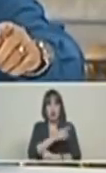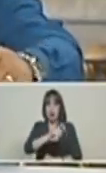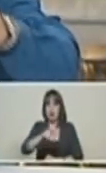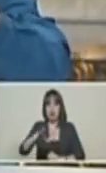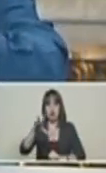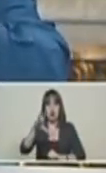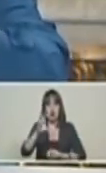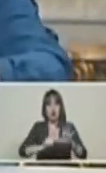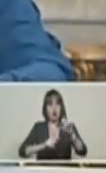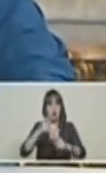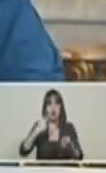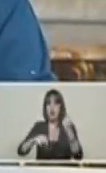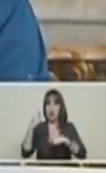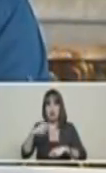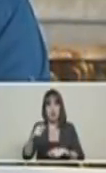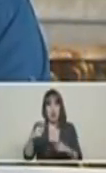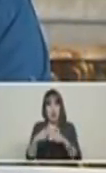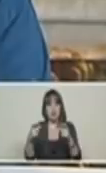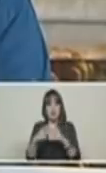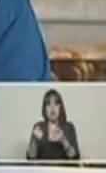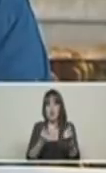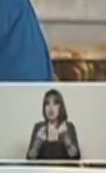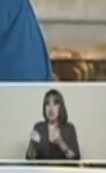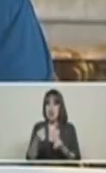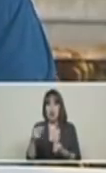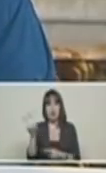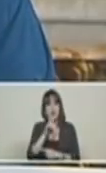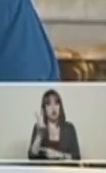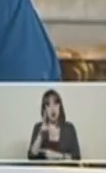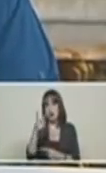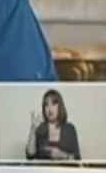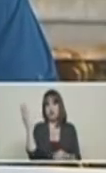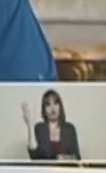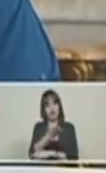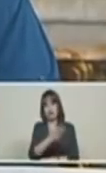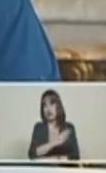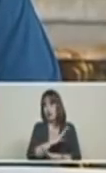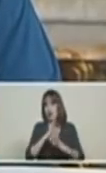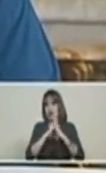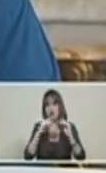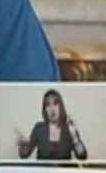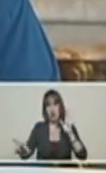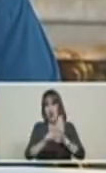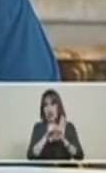encontremos vendiendo el billete venezolano, fiero. Con todo, pues.